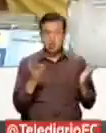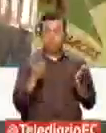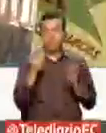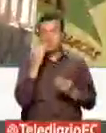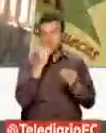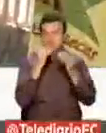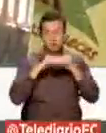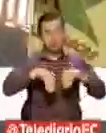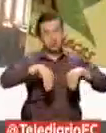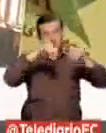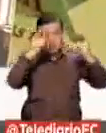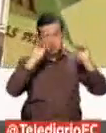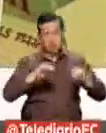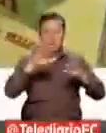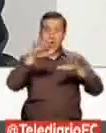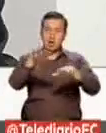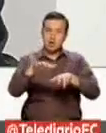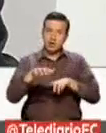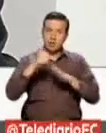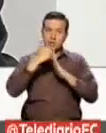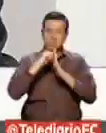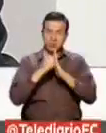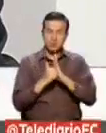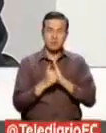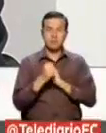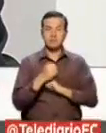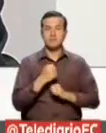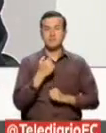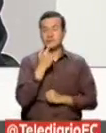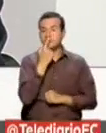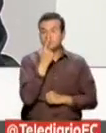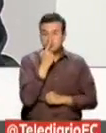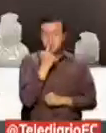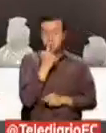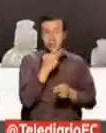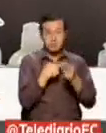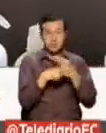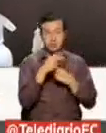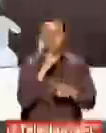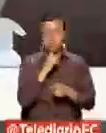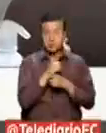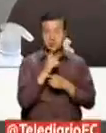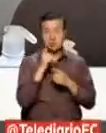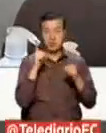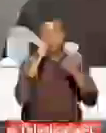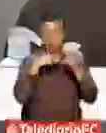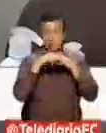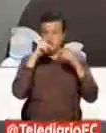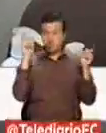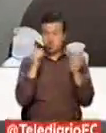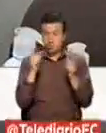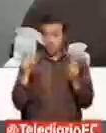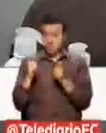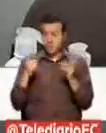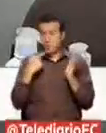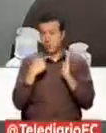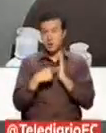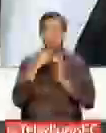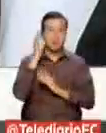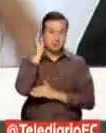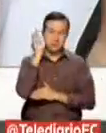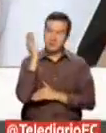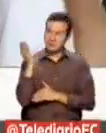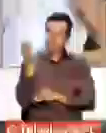alimenticio, textil, agrícola y artesanal. Un interesante mercado potencial. Por eso, para los pequeños y medianos productores como Gabriela